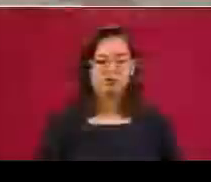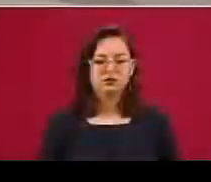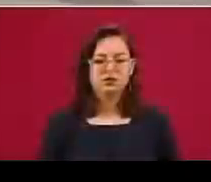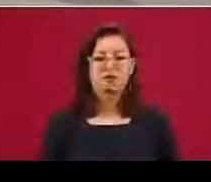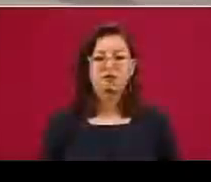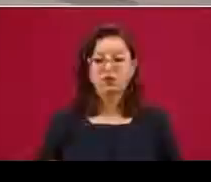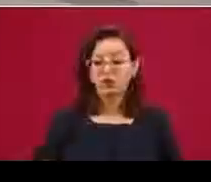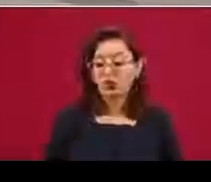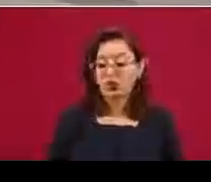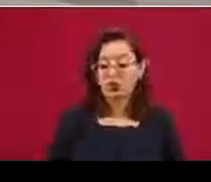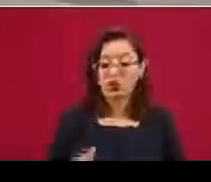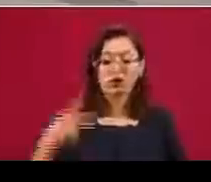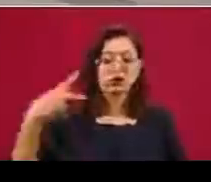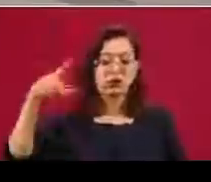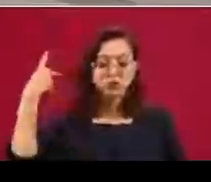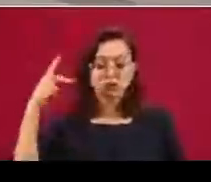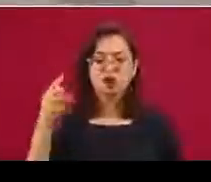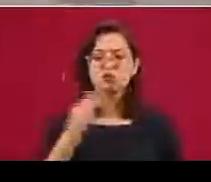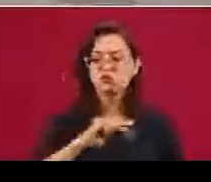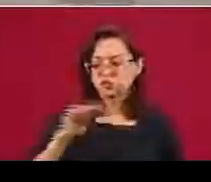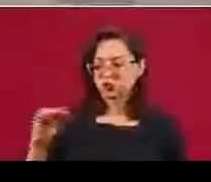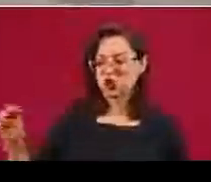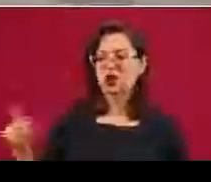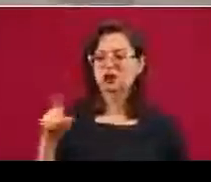Guanajuato, Puebla y Michoacán, pero bueno,